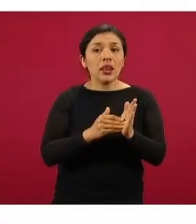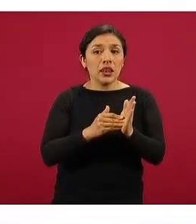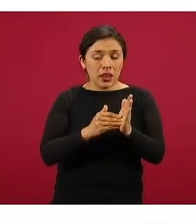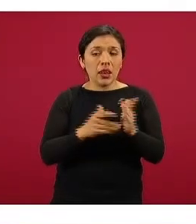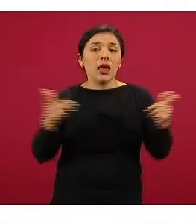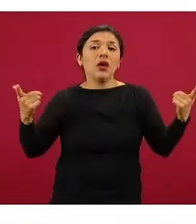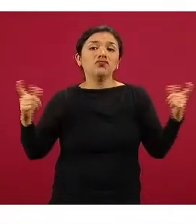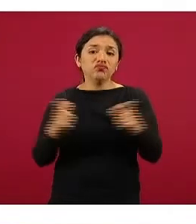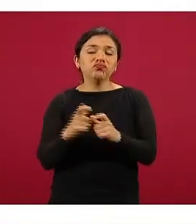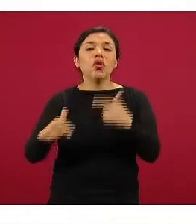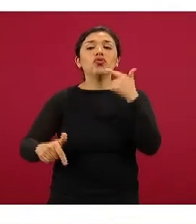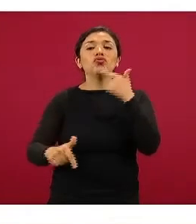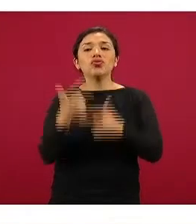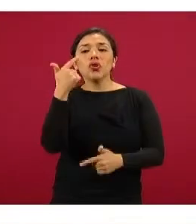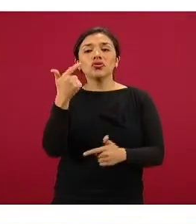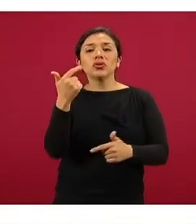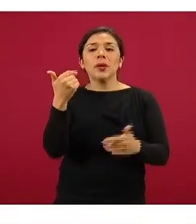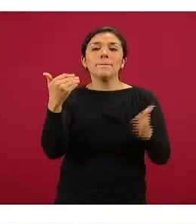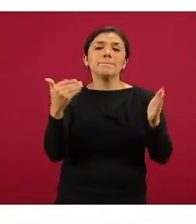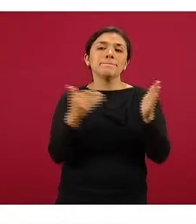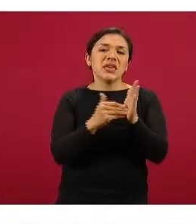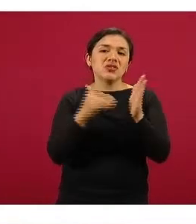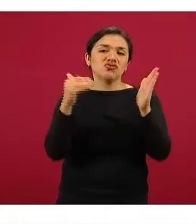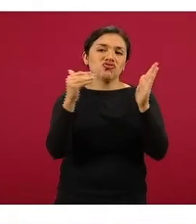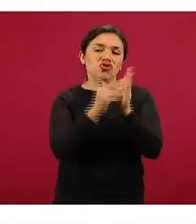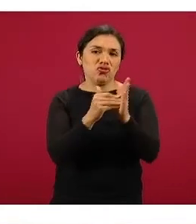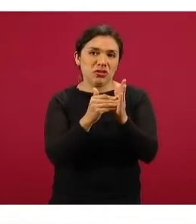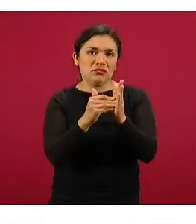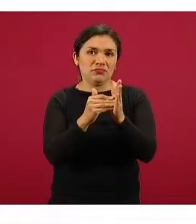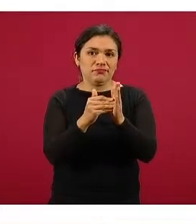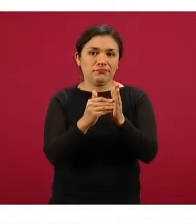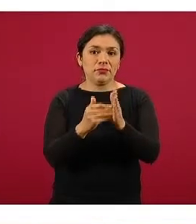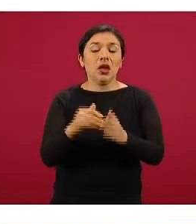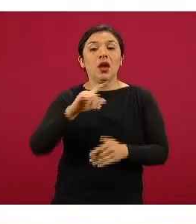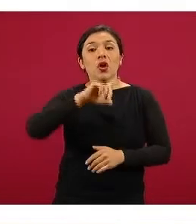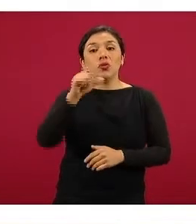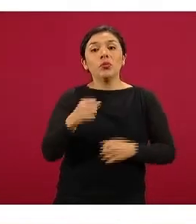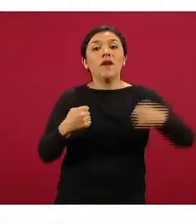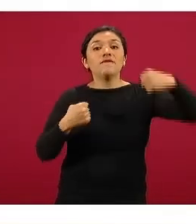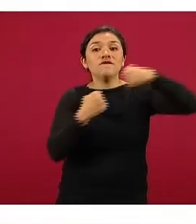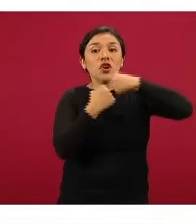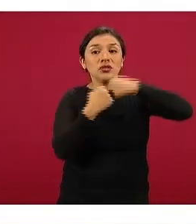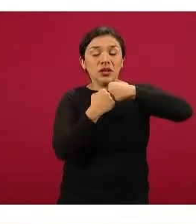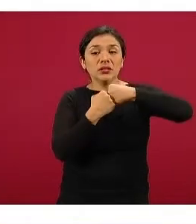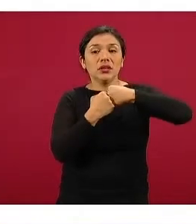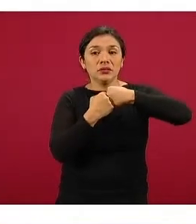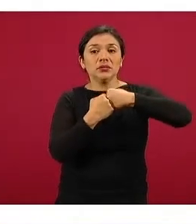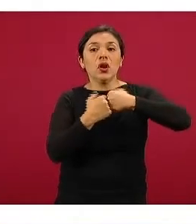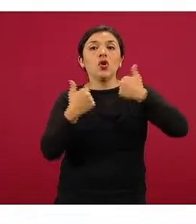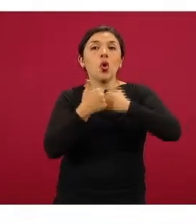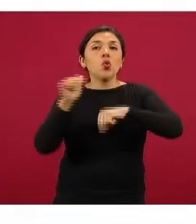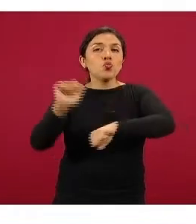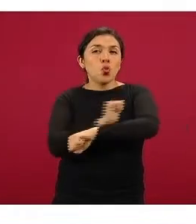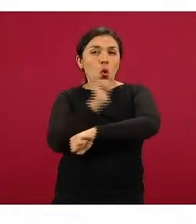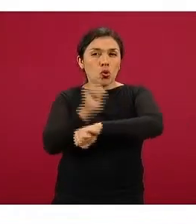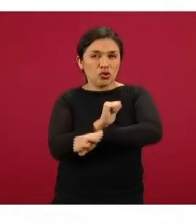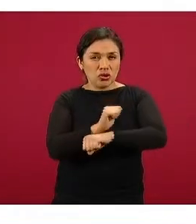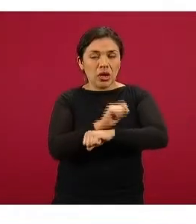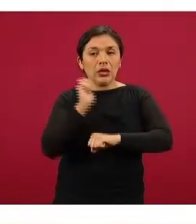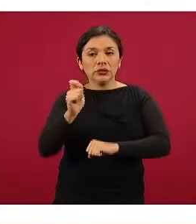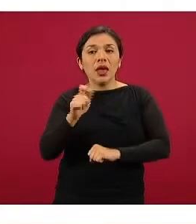21.267.000 contra 12 al cierre del 20, y los fronterizos con pernocta, son de automóvil,